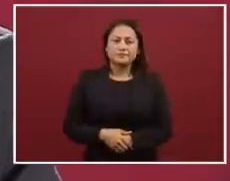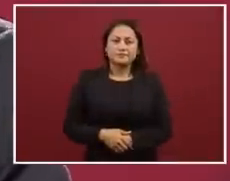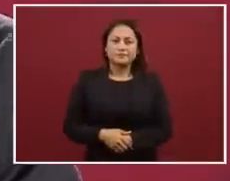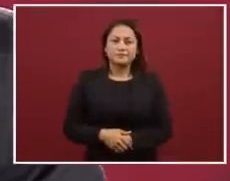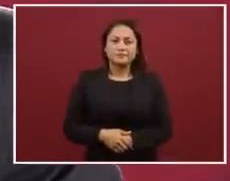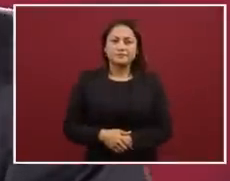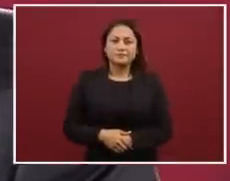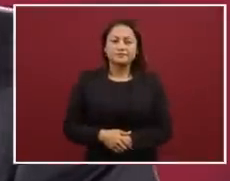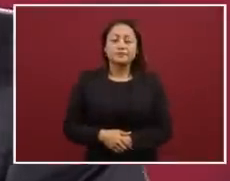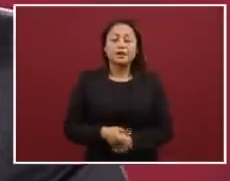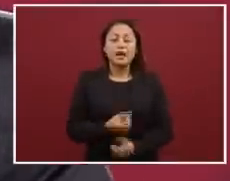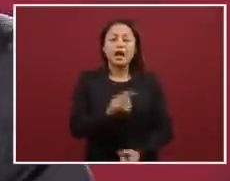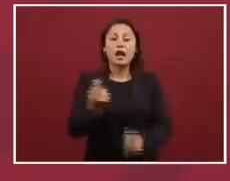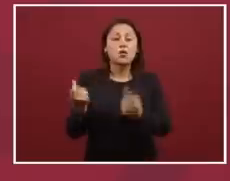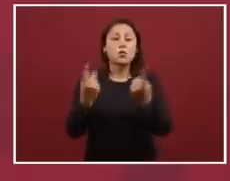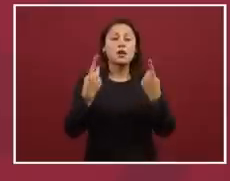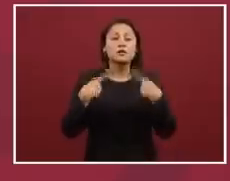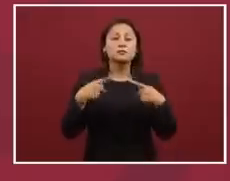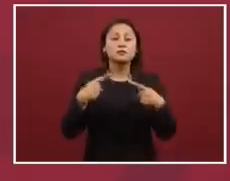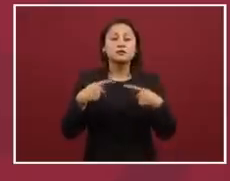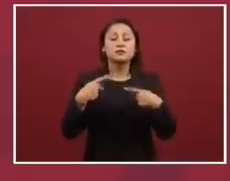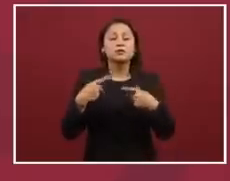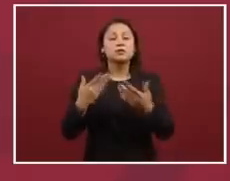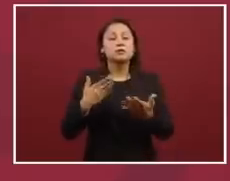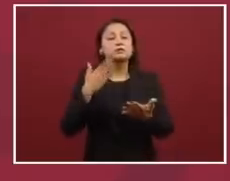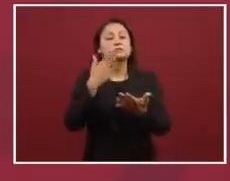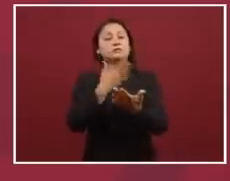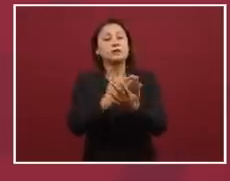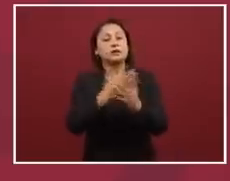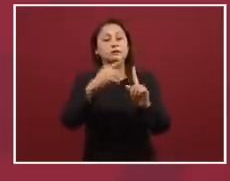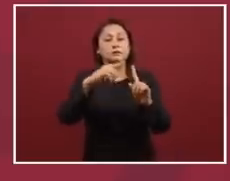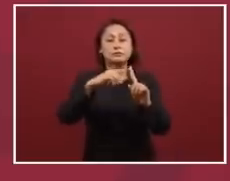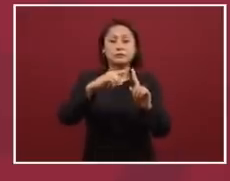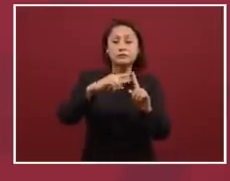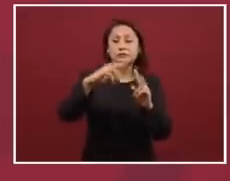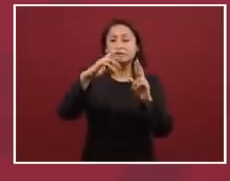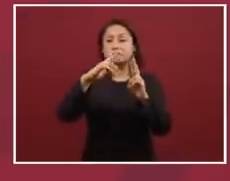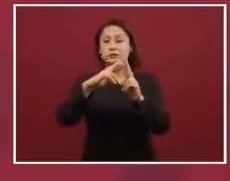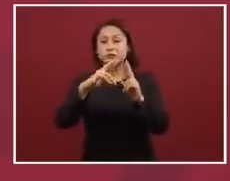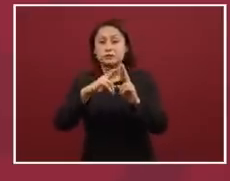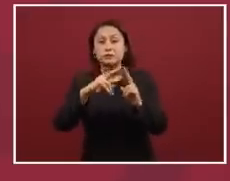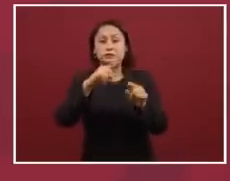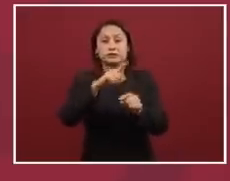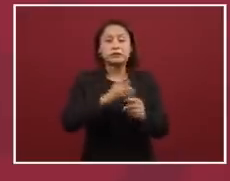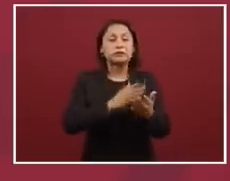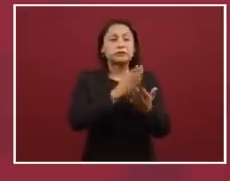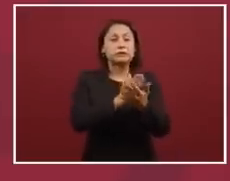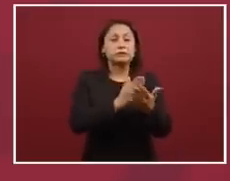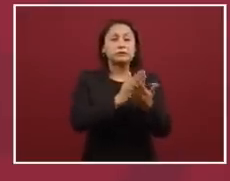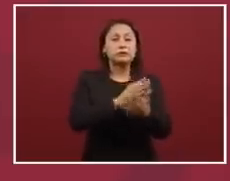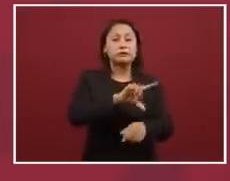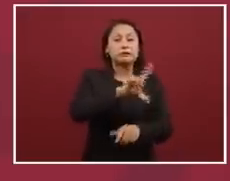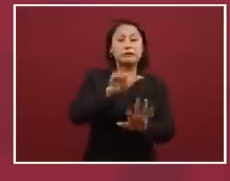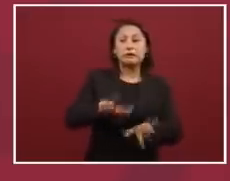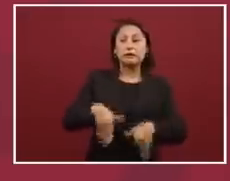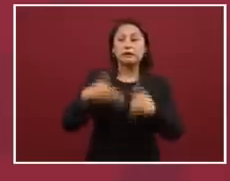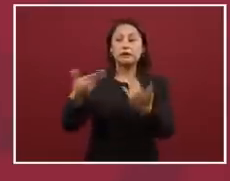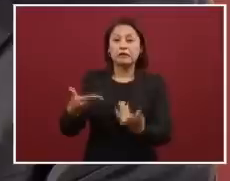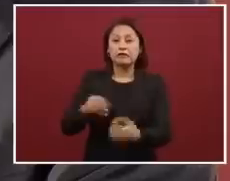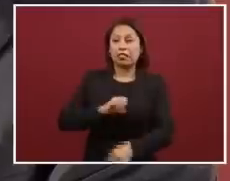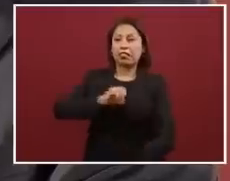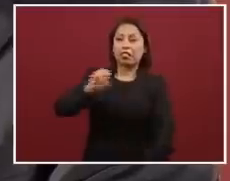van a los templos, van a la iglesia y olvidan los mandamientos. Entonces, no está de